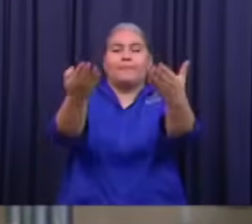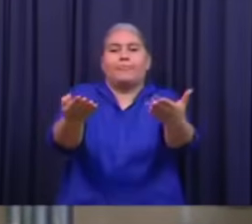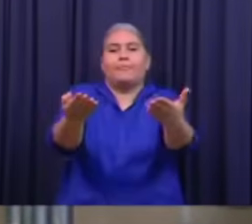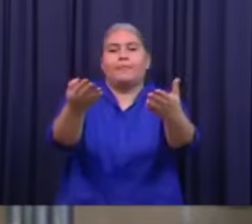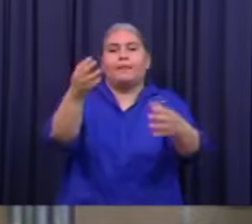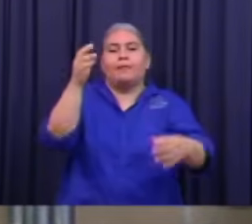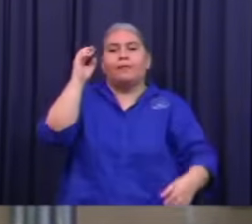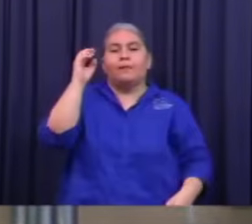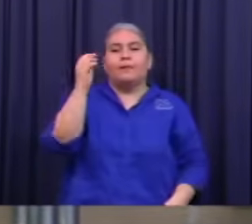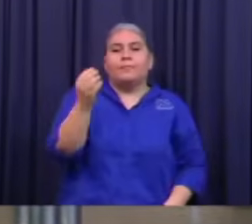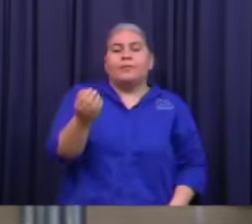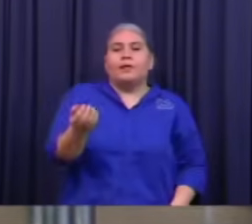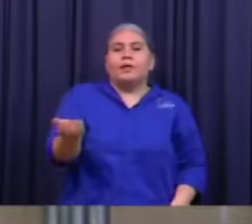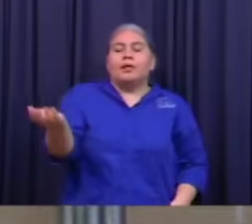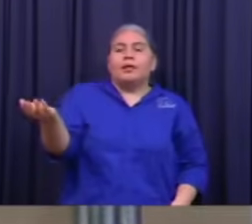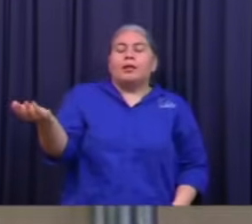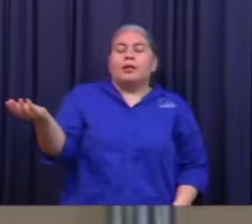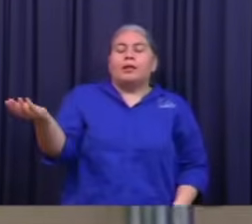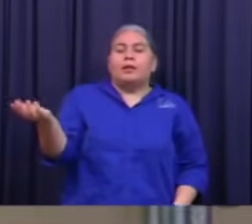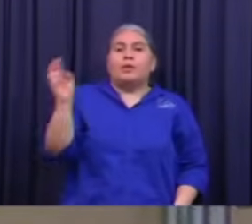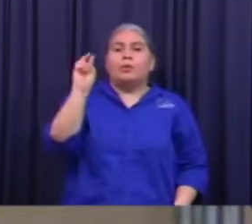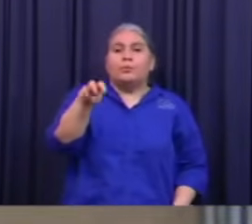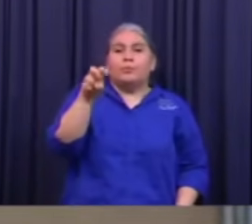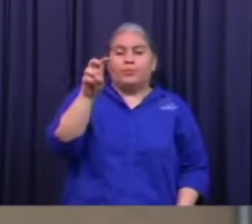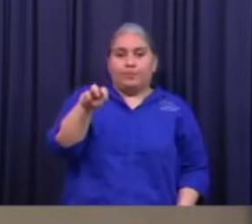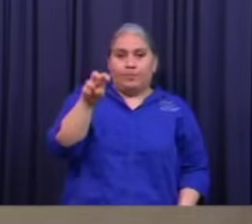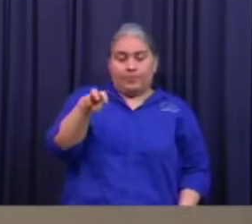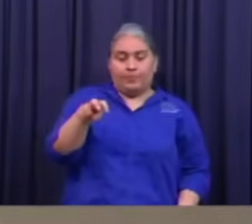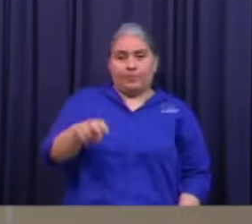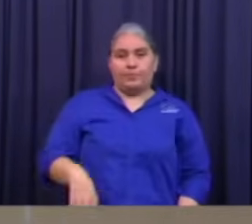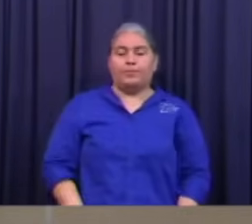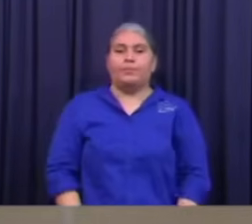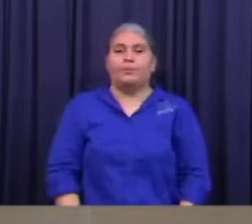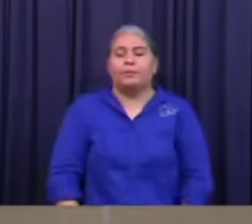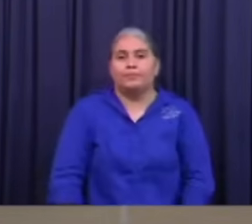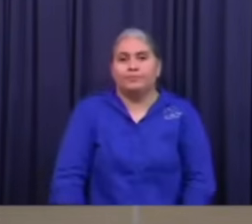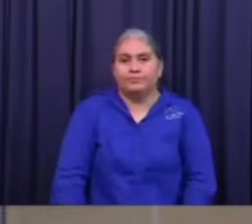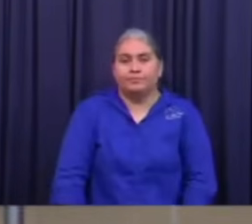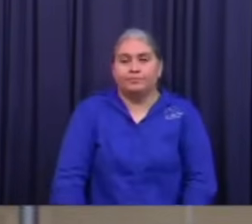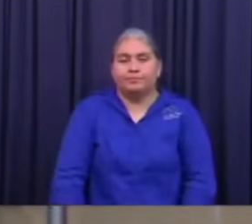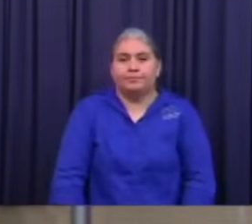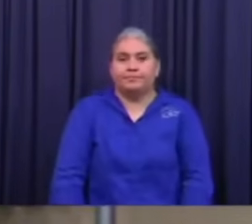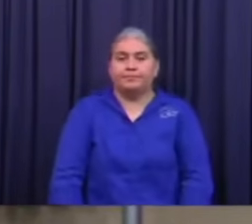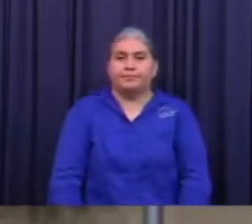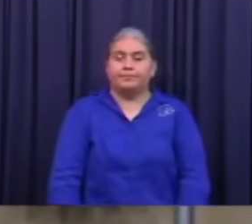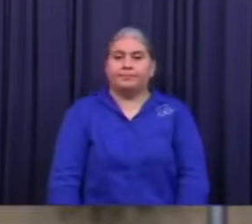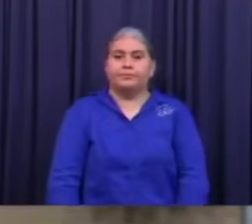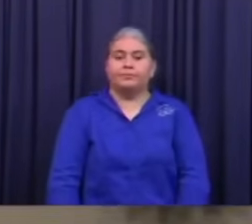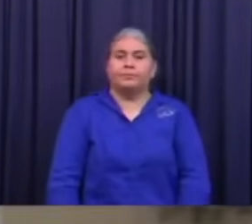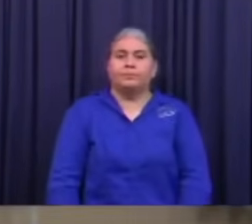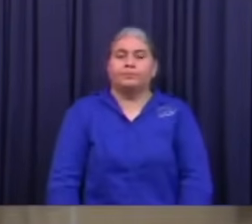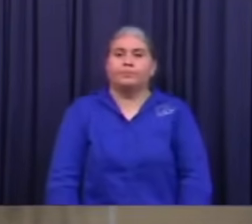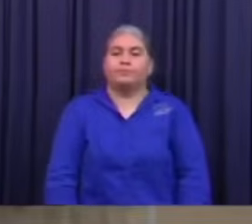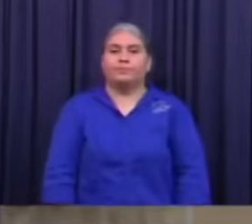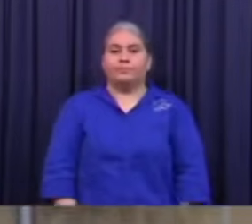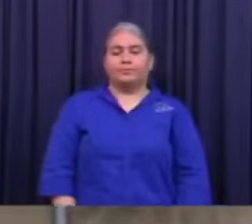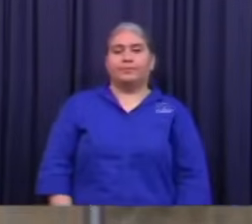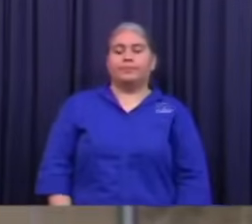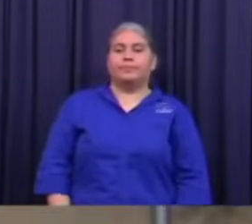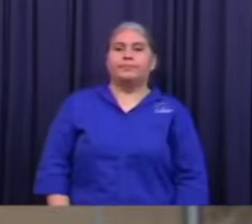necesaria eso yo insisto mucho con esto esa frase no es mía se la oí a alguien pero